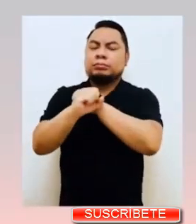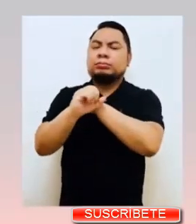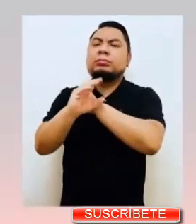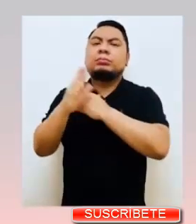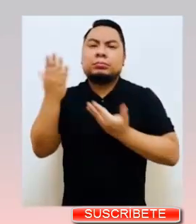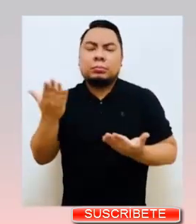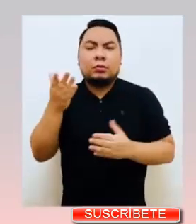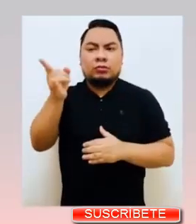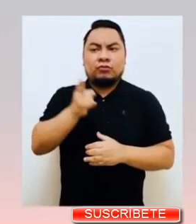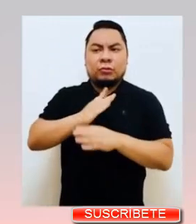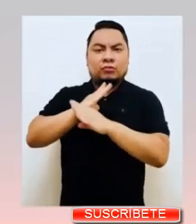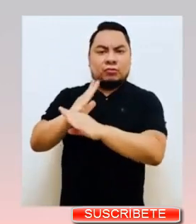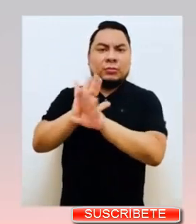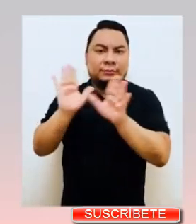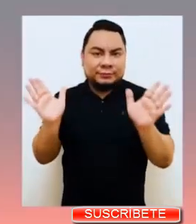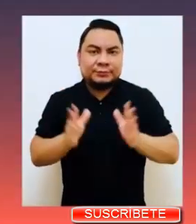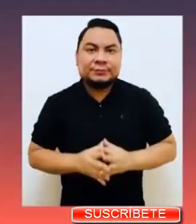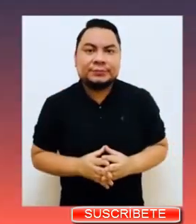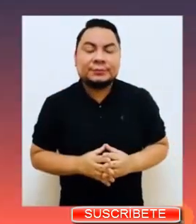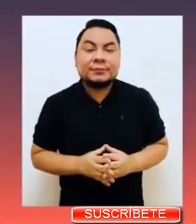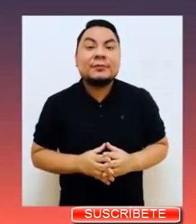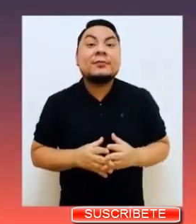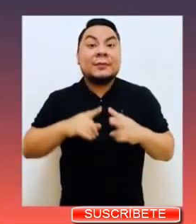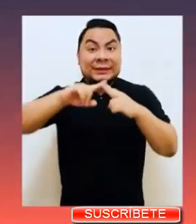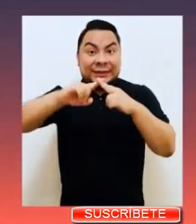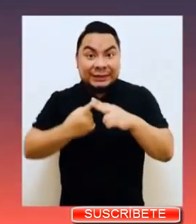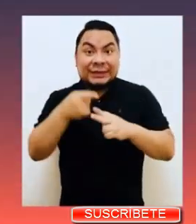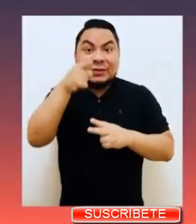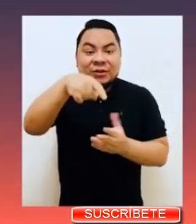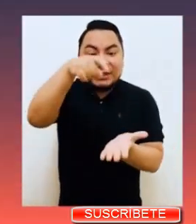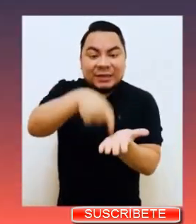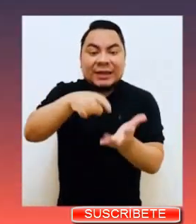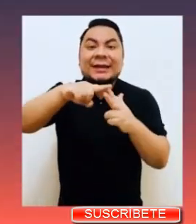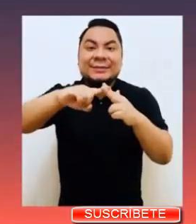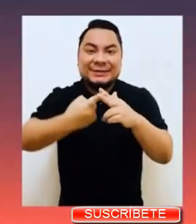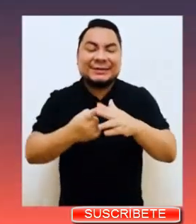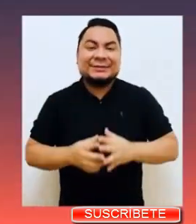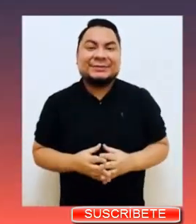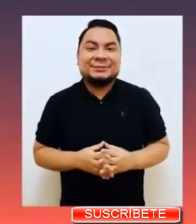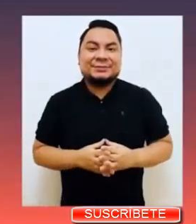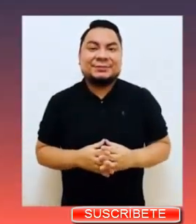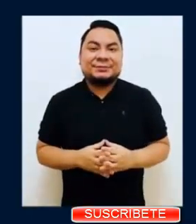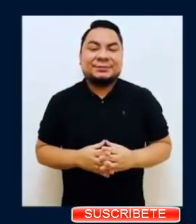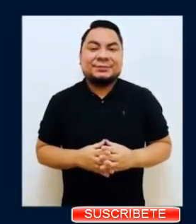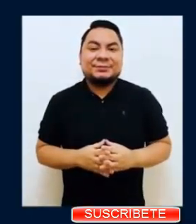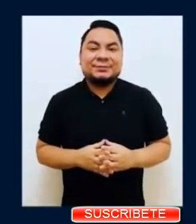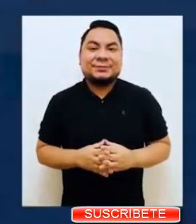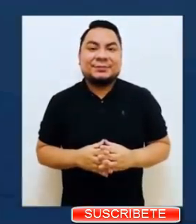de seguridad y prevención contra la COVID-19. Para iniciar, haz clic en Empezar.